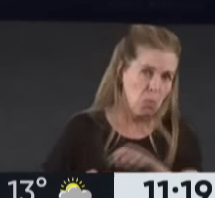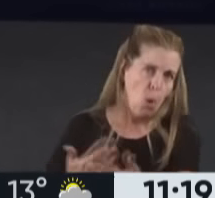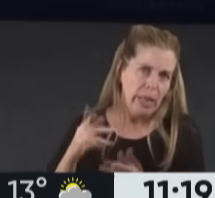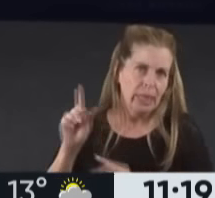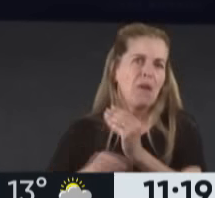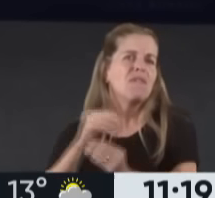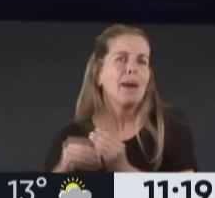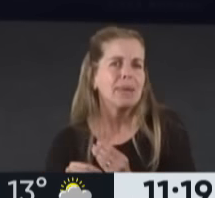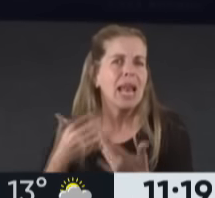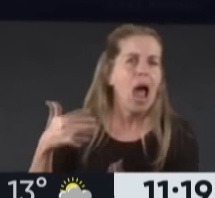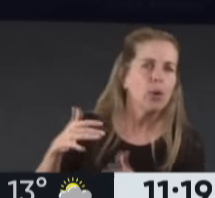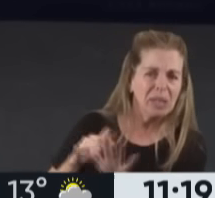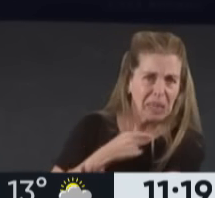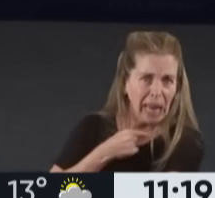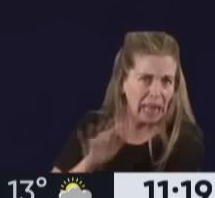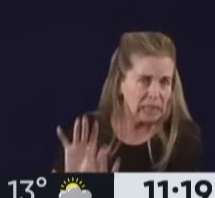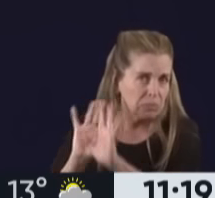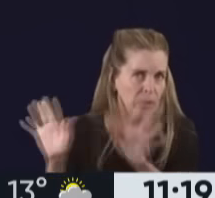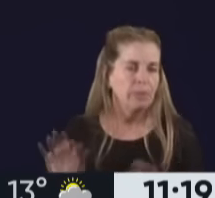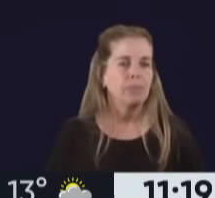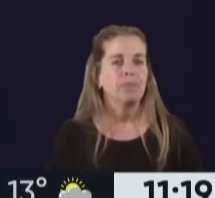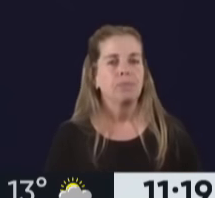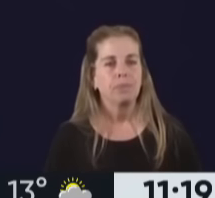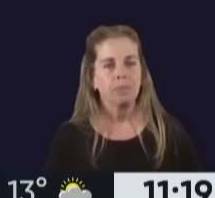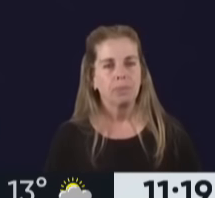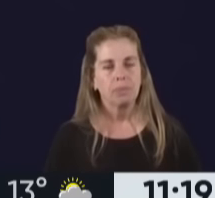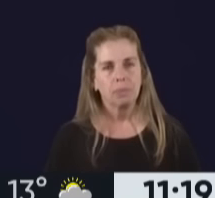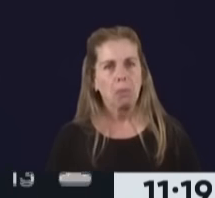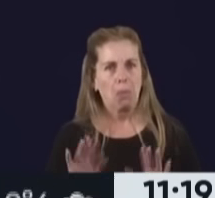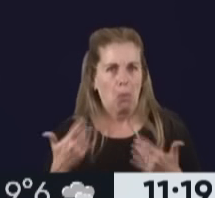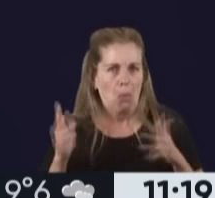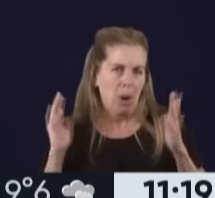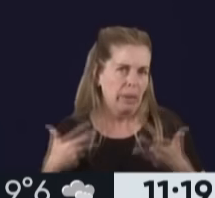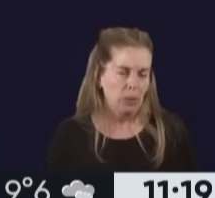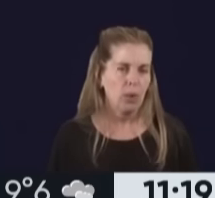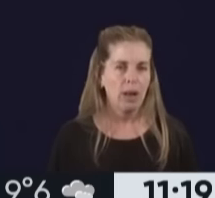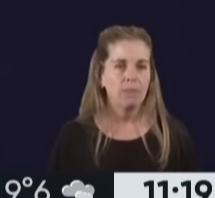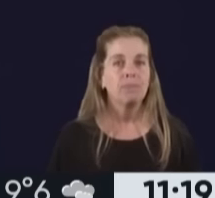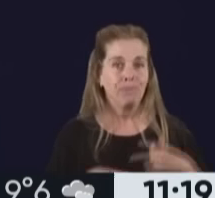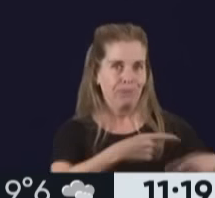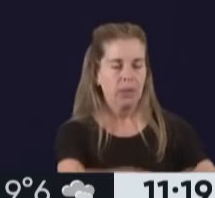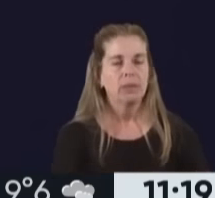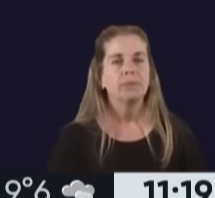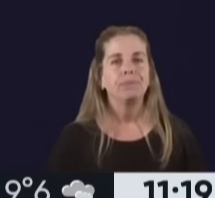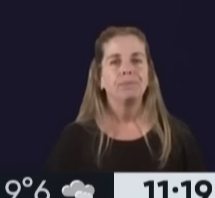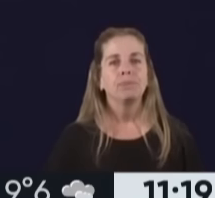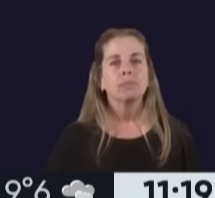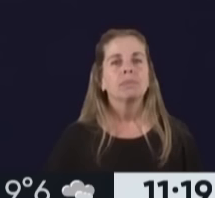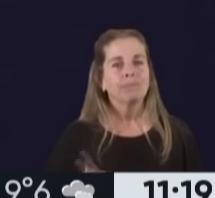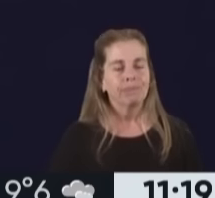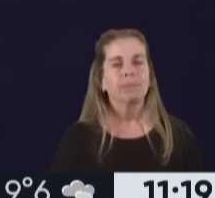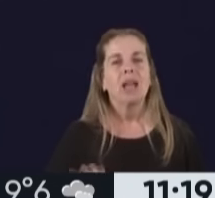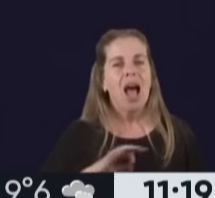familiar, una urgencia. Nos puede pasar a todos. Durante décadas, repito,